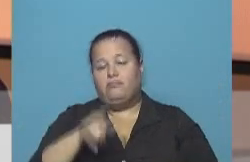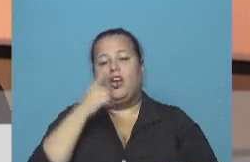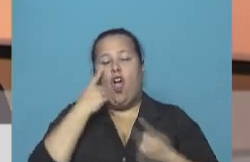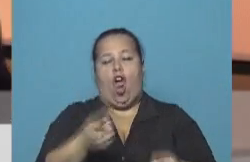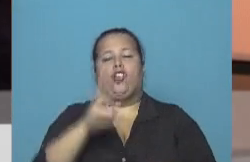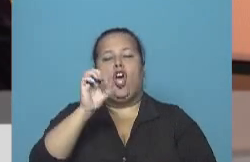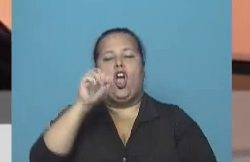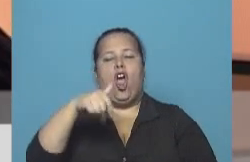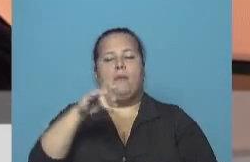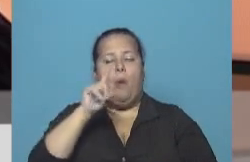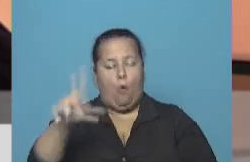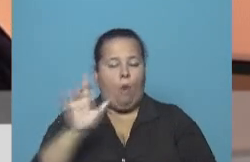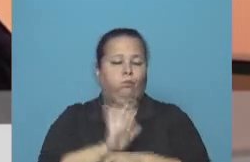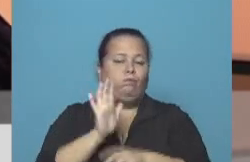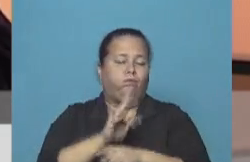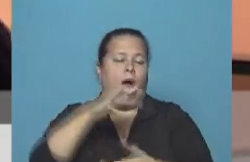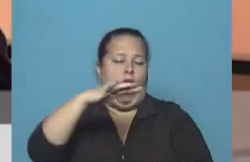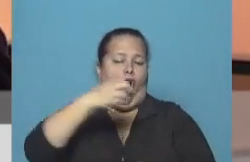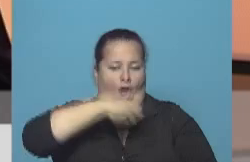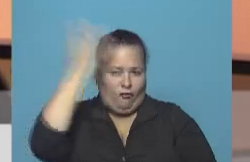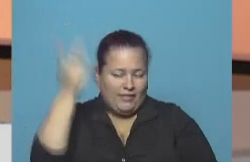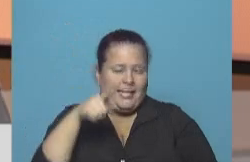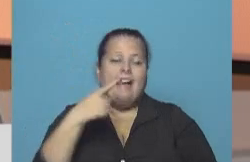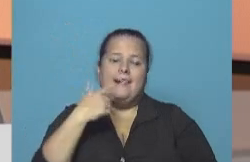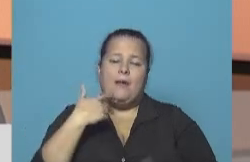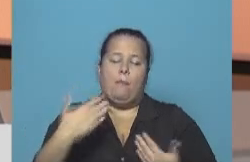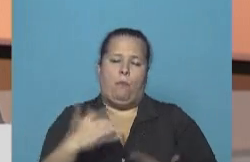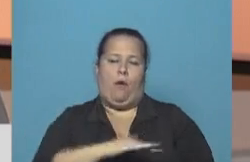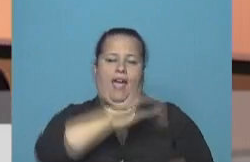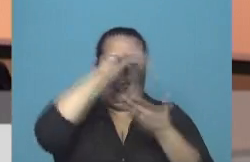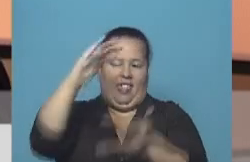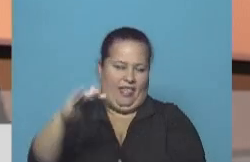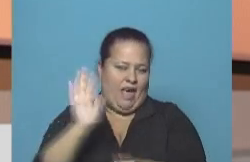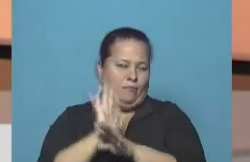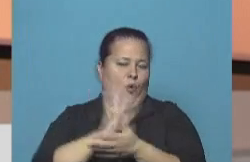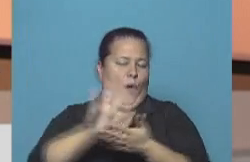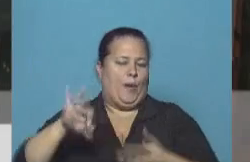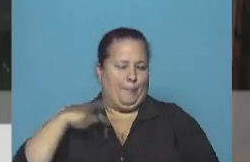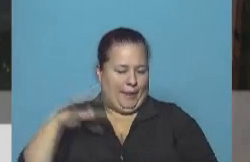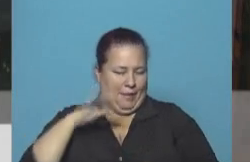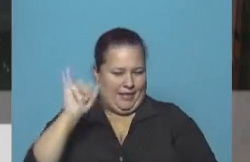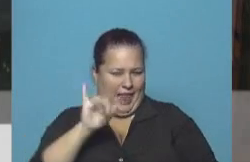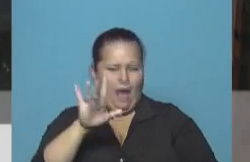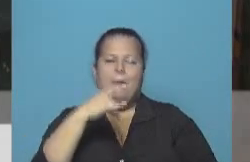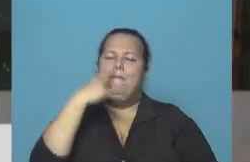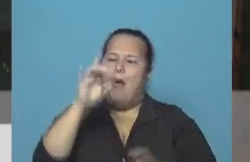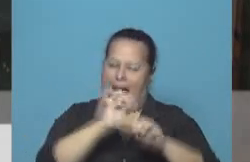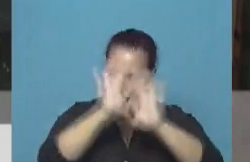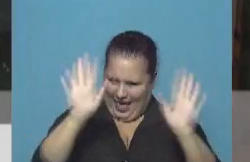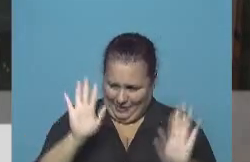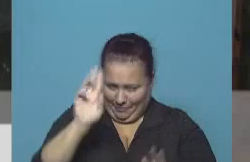reconocido por la conmebol o sea que es un título oficial que arriba de sus vitrinas como una tuna realmente me permite una aclaración